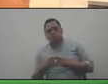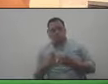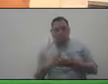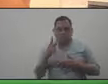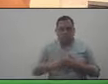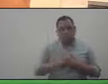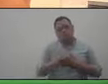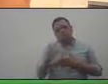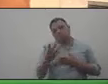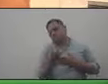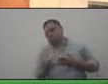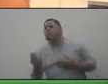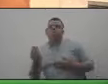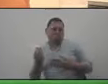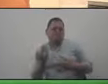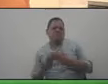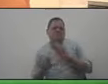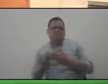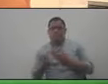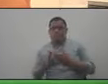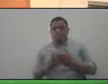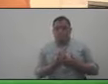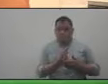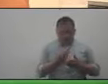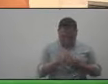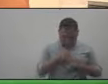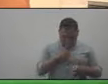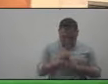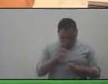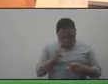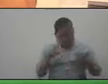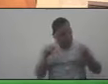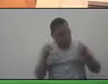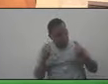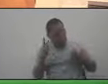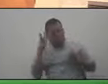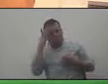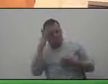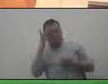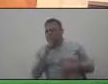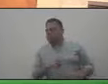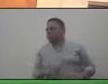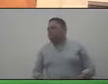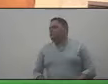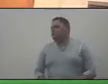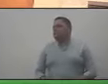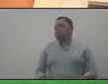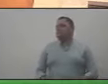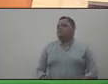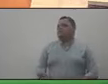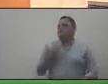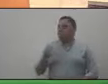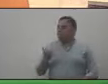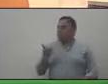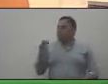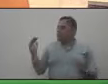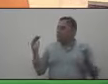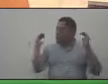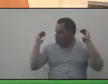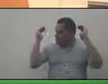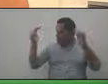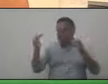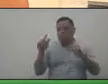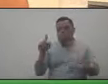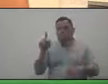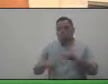de otro sector. Entonces, eso es lo que a veces las personas no entienden, dicen, pero ¿cómo es posible que ya hicieron 15 cubiertas de canchas pero no han podido